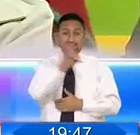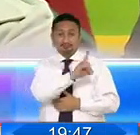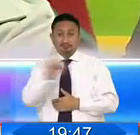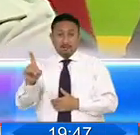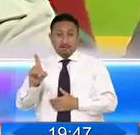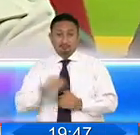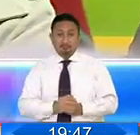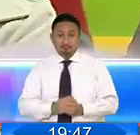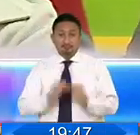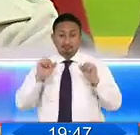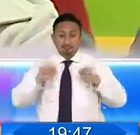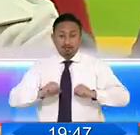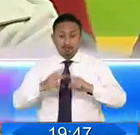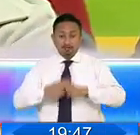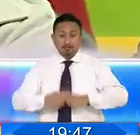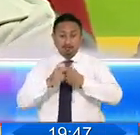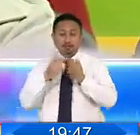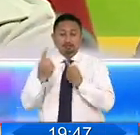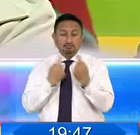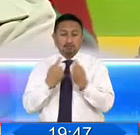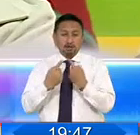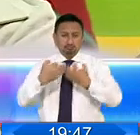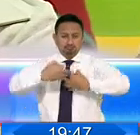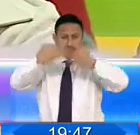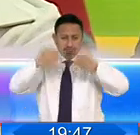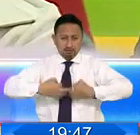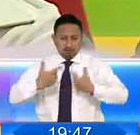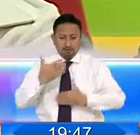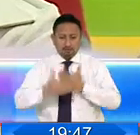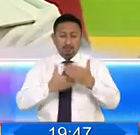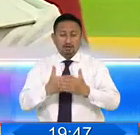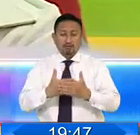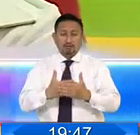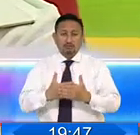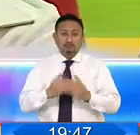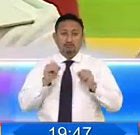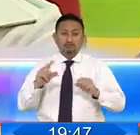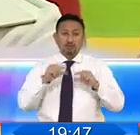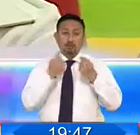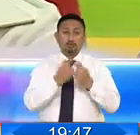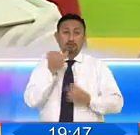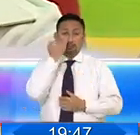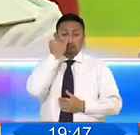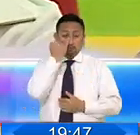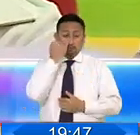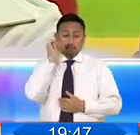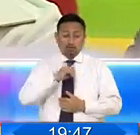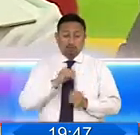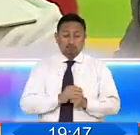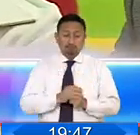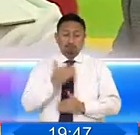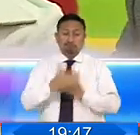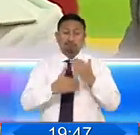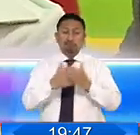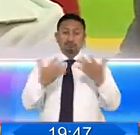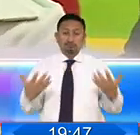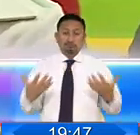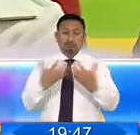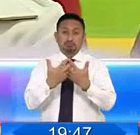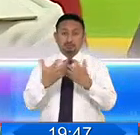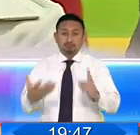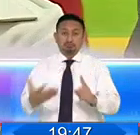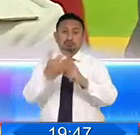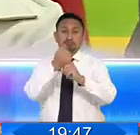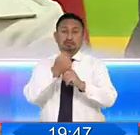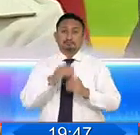Democrática para iniciar diálogos serios y programáticos con Pachacuti, para lograr unidad dentro